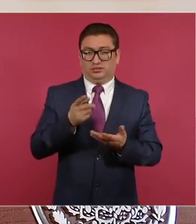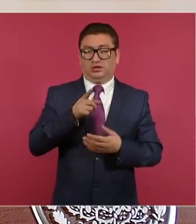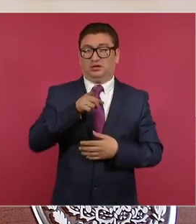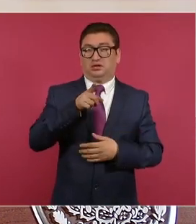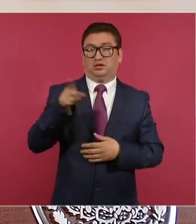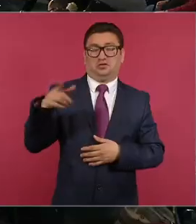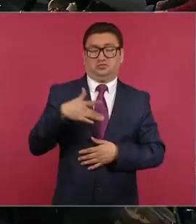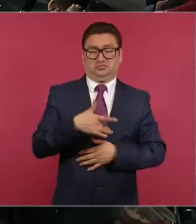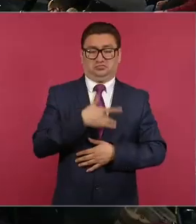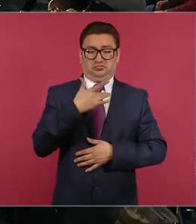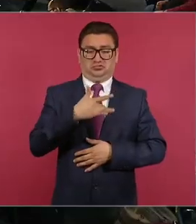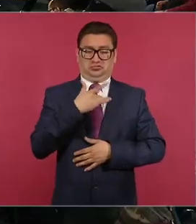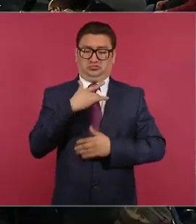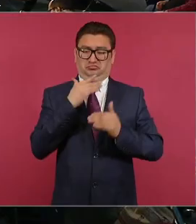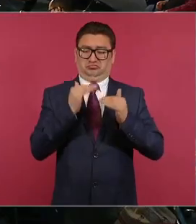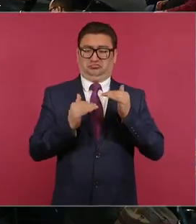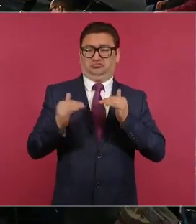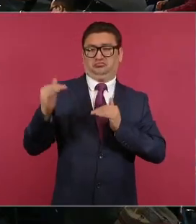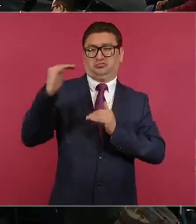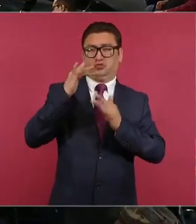editorializan, ¿no? Pontifican,